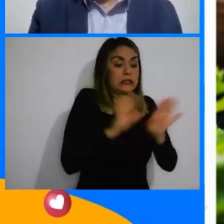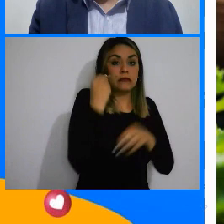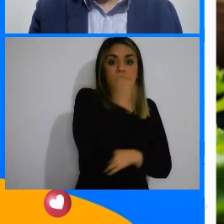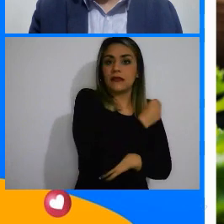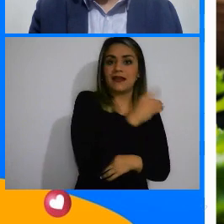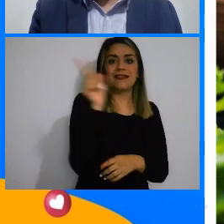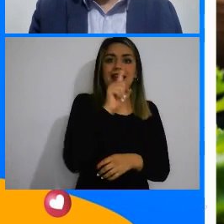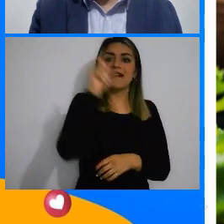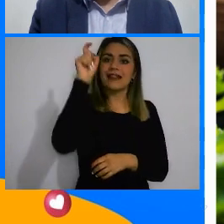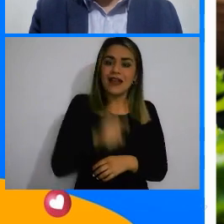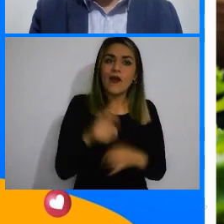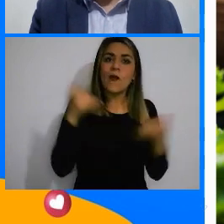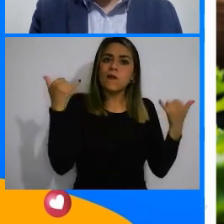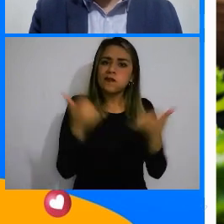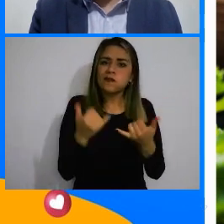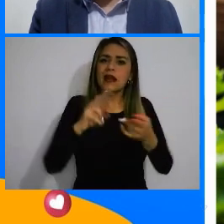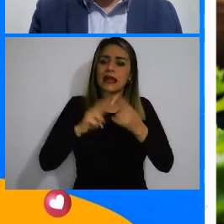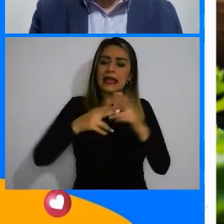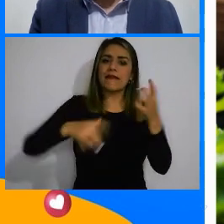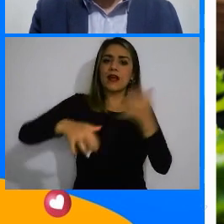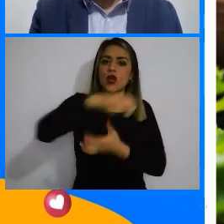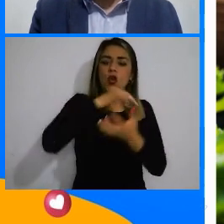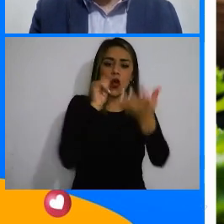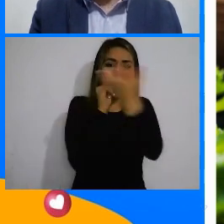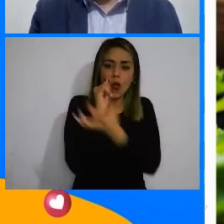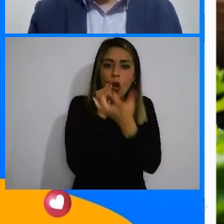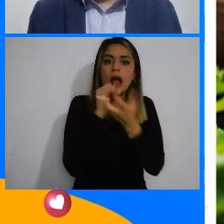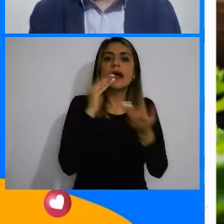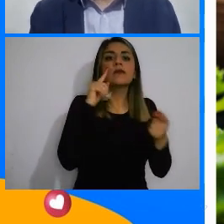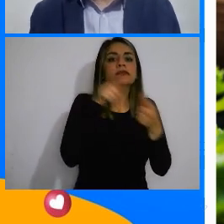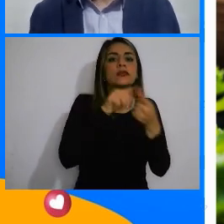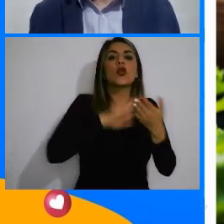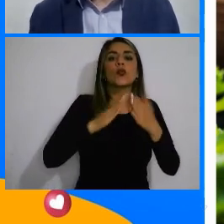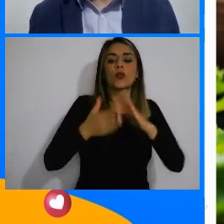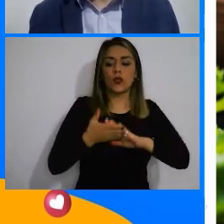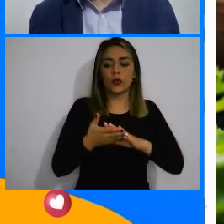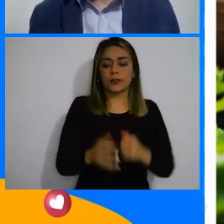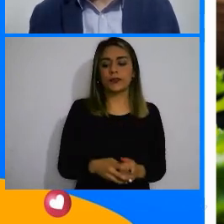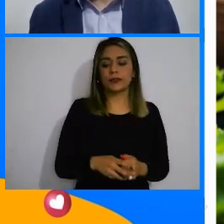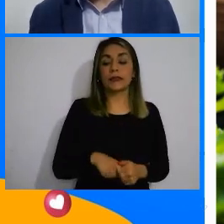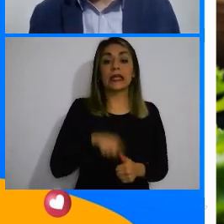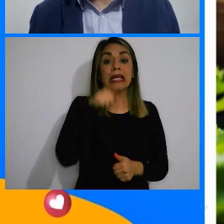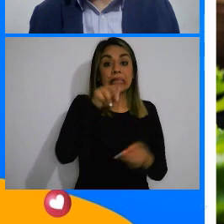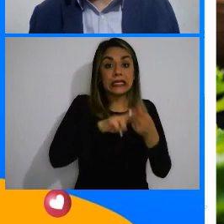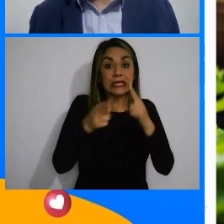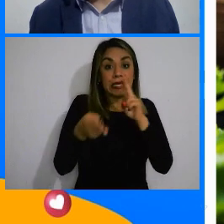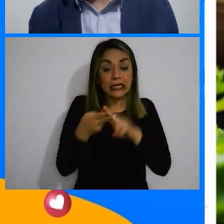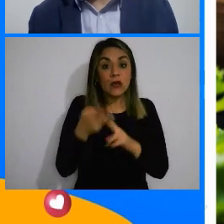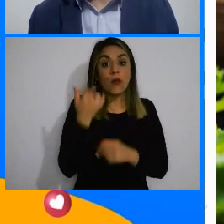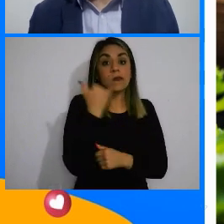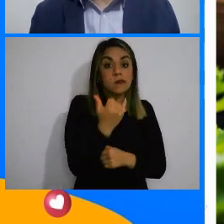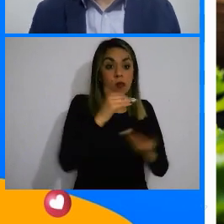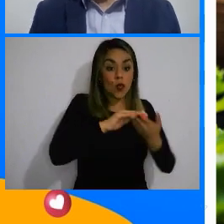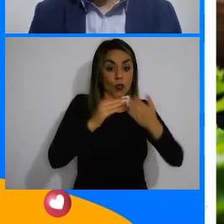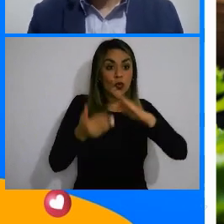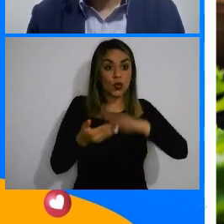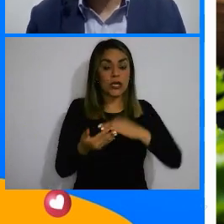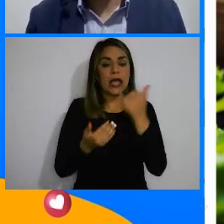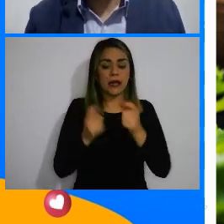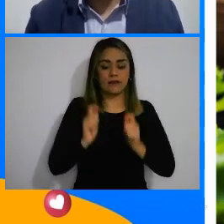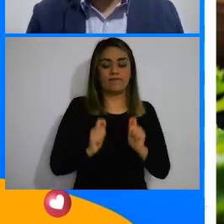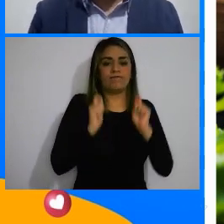tiene que haber una parte de la ecología que estudia las comunidades. Entonces esa parte de la ecología que estudia las comunidades se